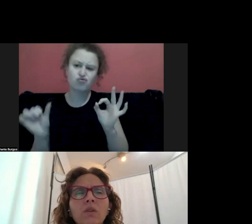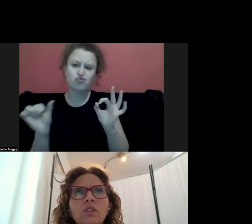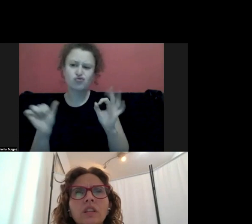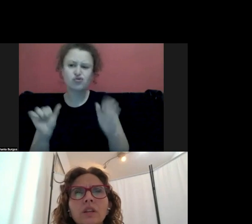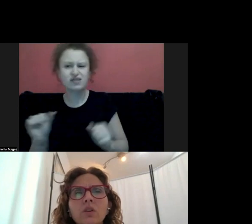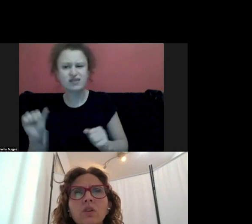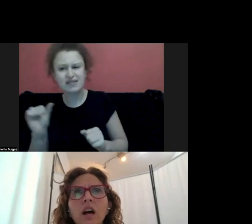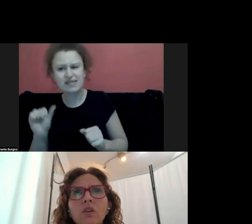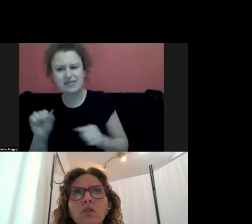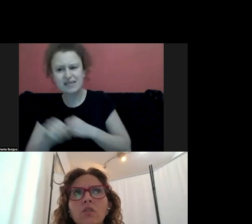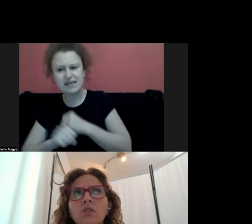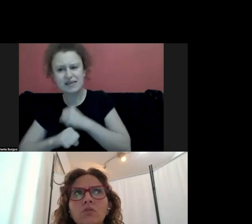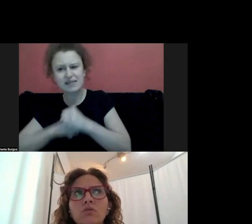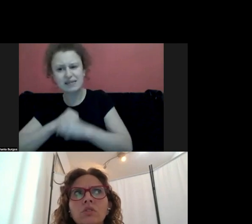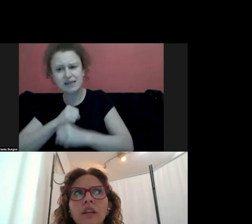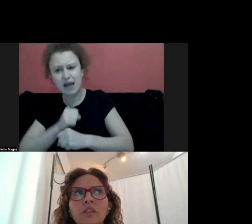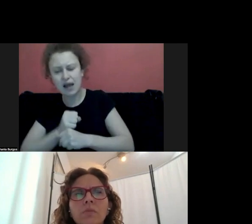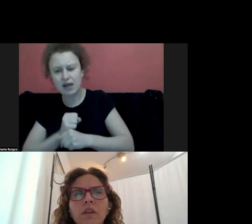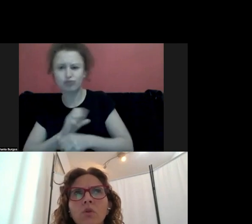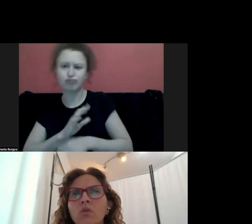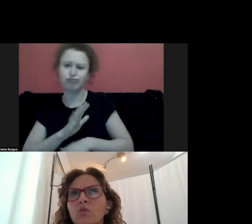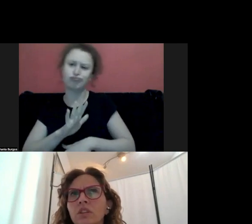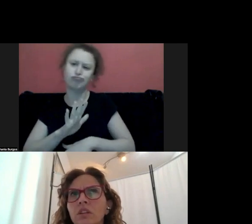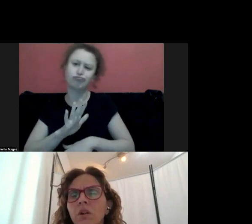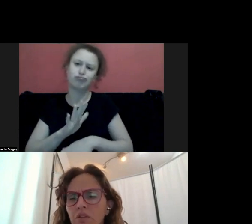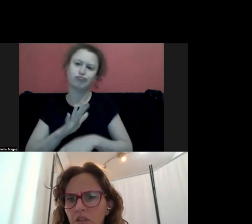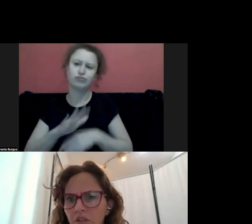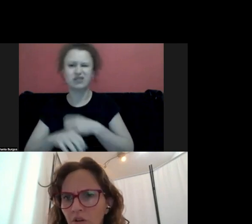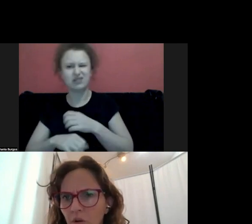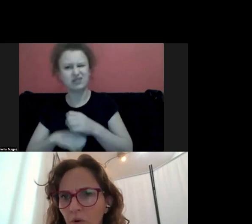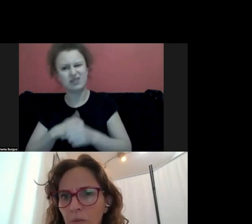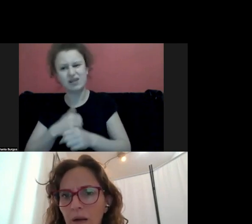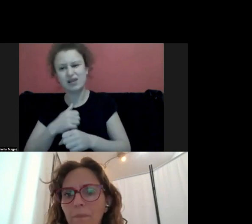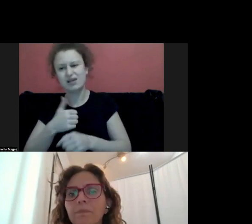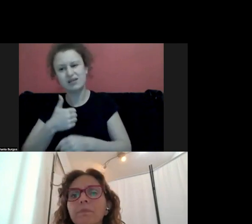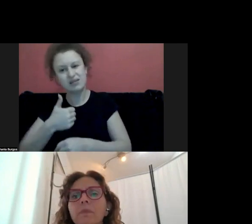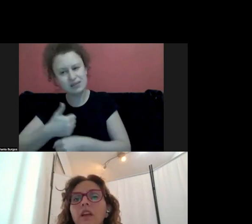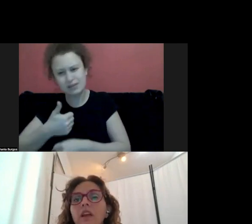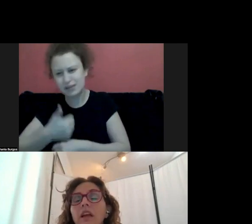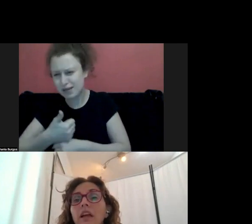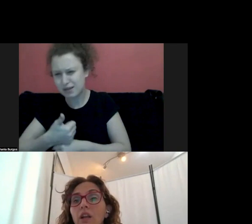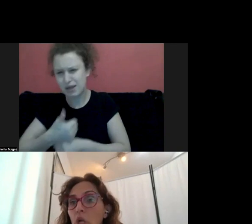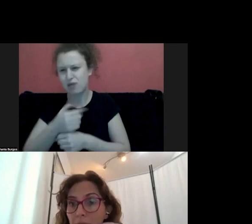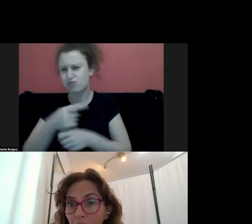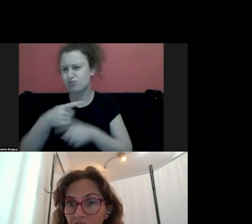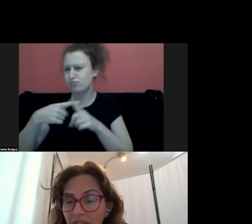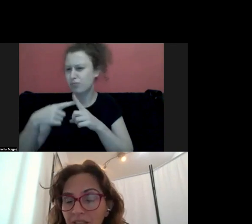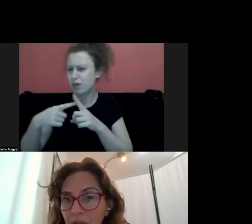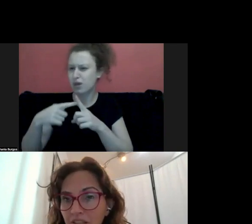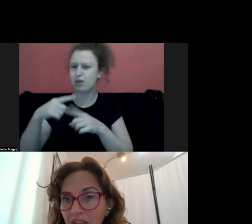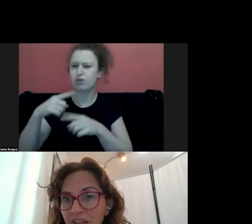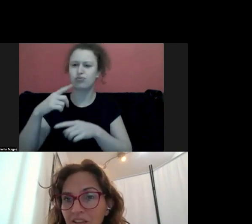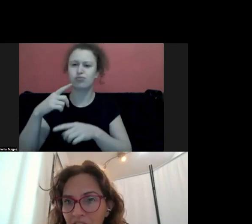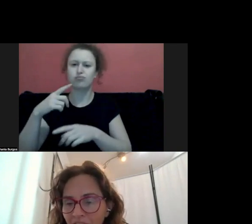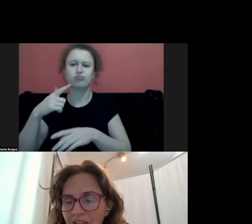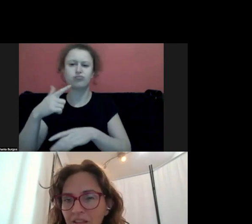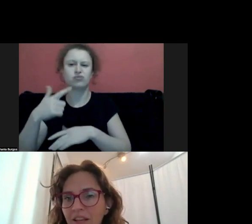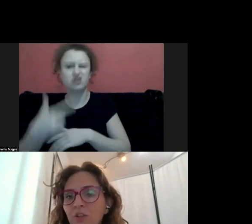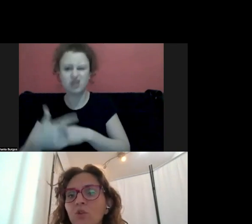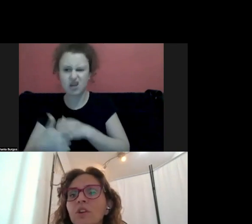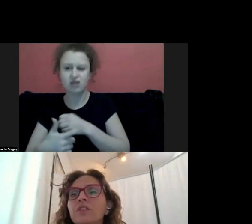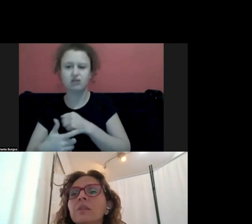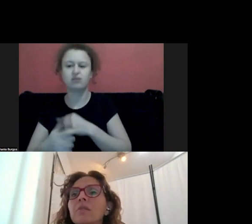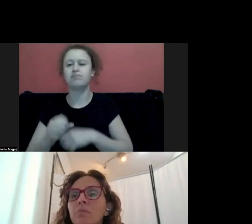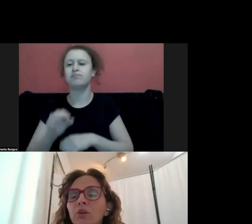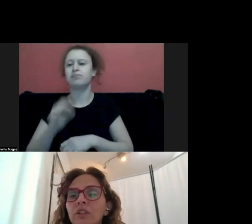era de los 0 a los 6,5 o los 7 o algo así, no recuerdo mal. No me importa exactamente ese